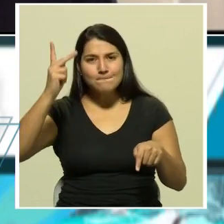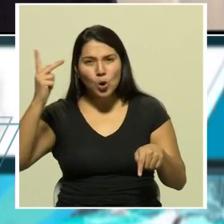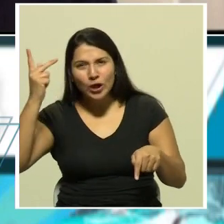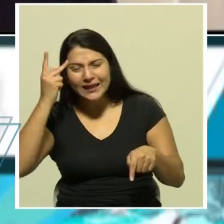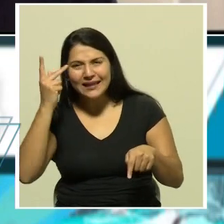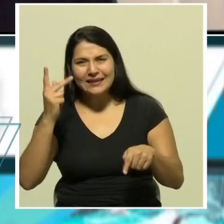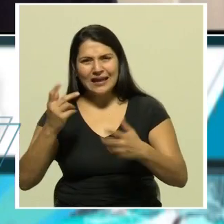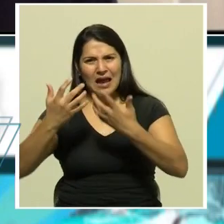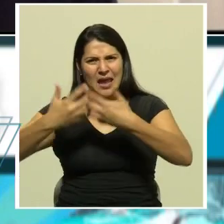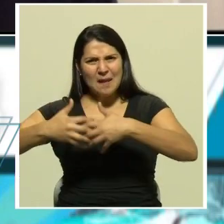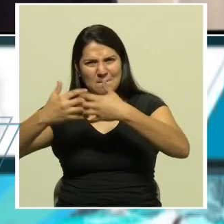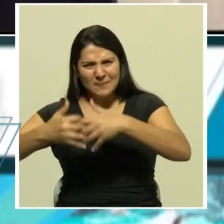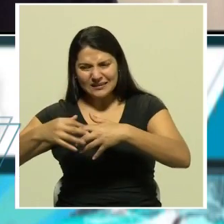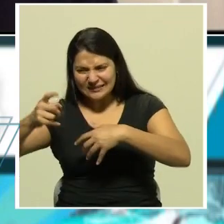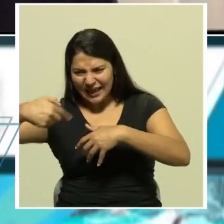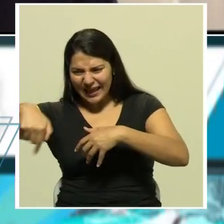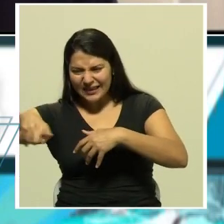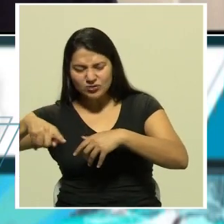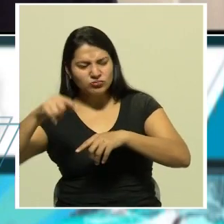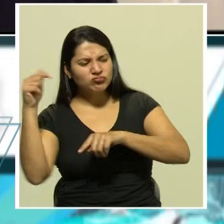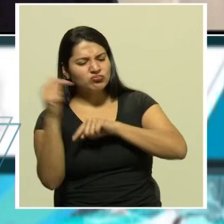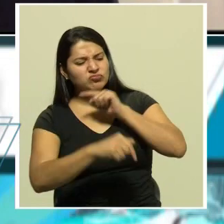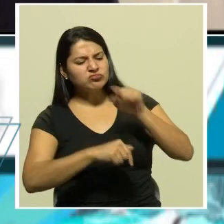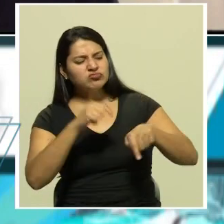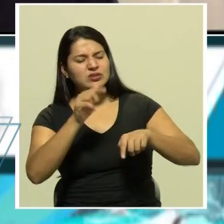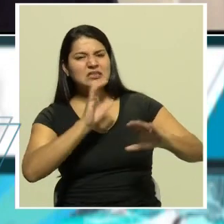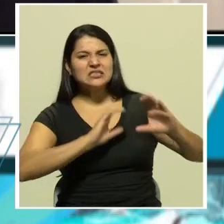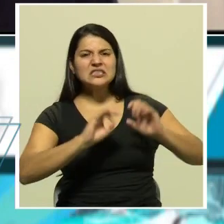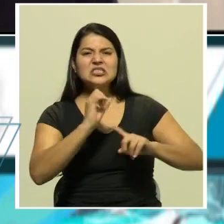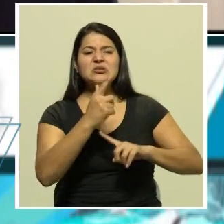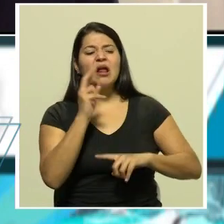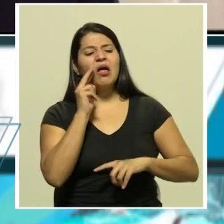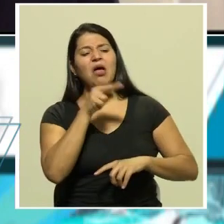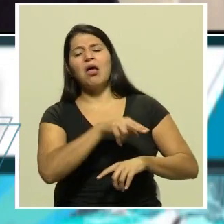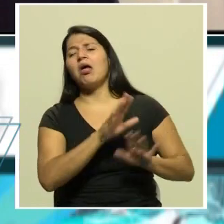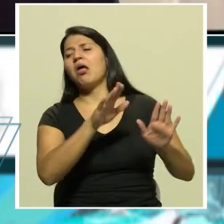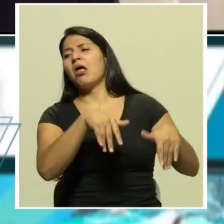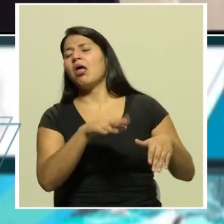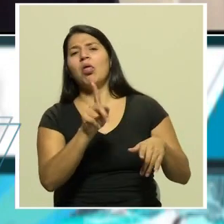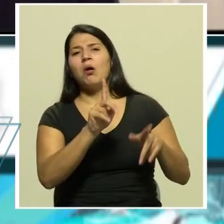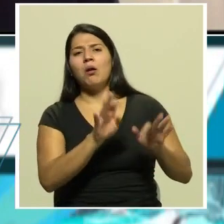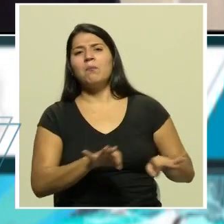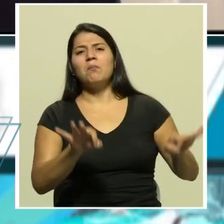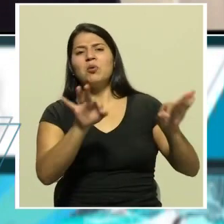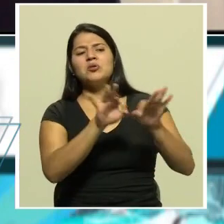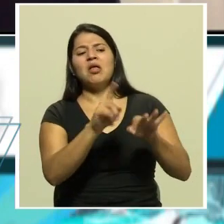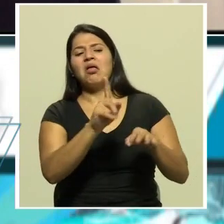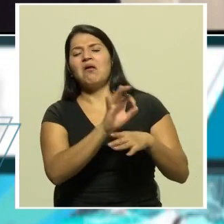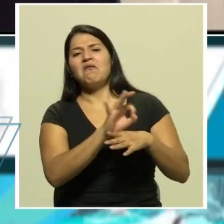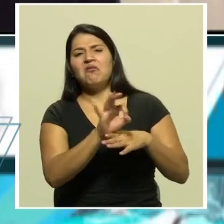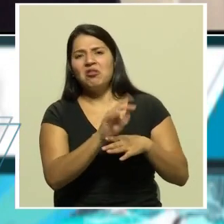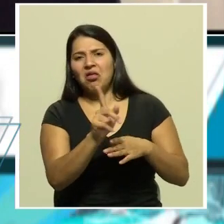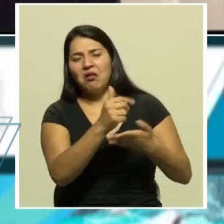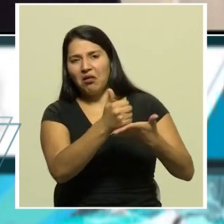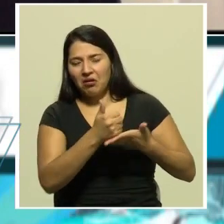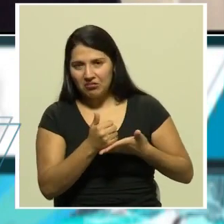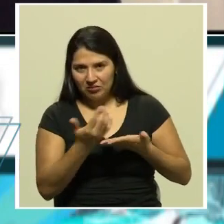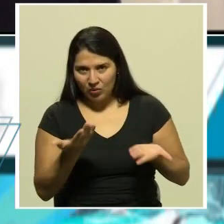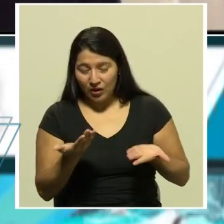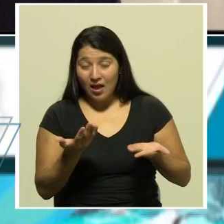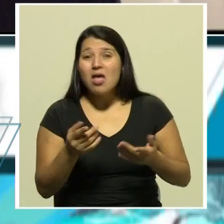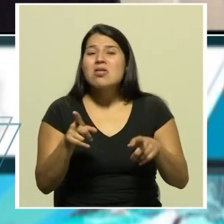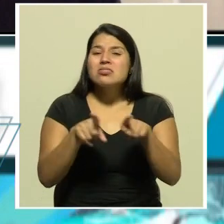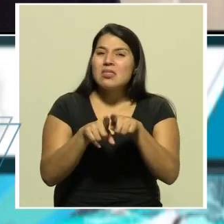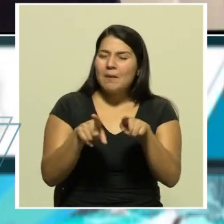que califica a las ciencias sociales como irrelevantes, como poco útiles. Incluso ha